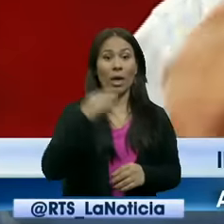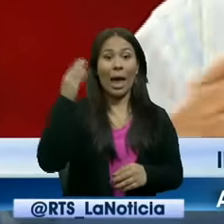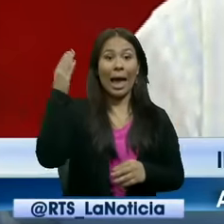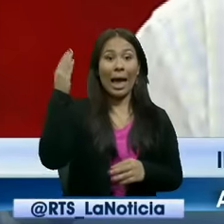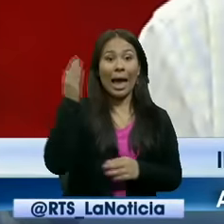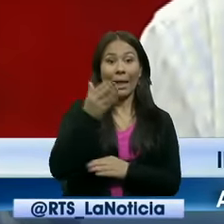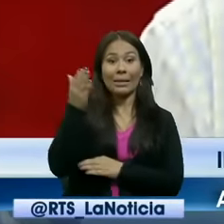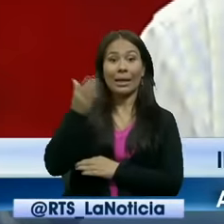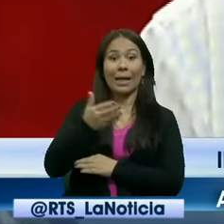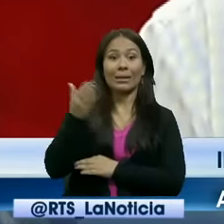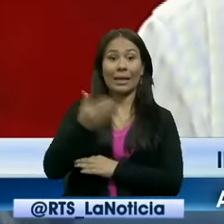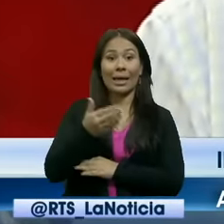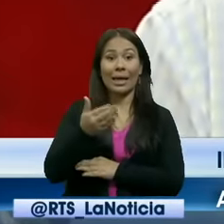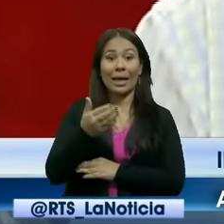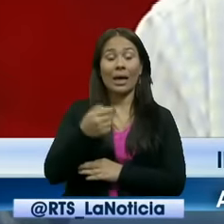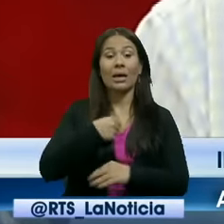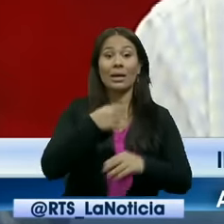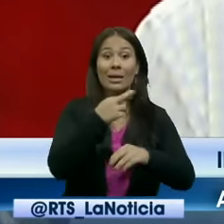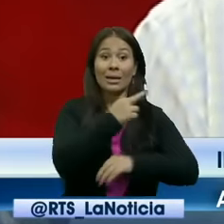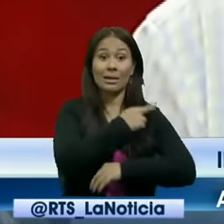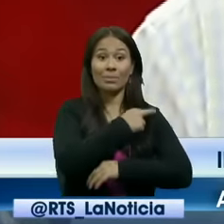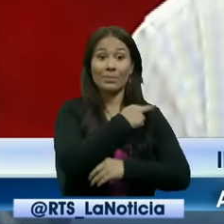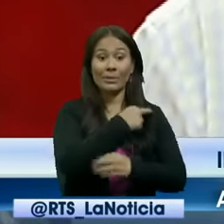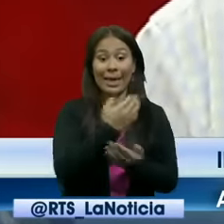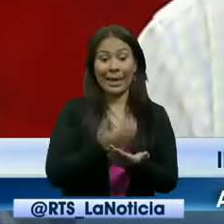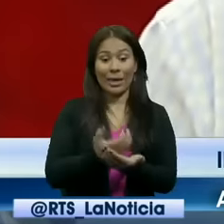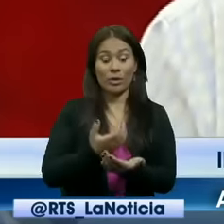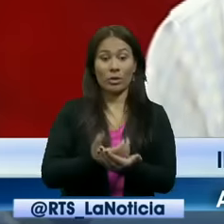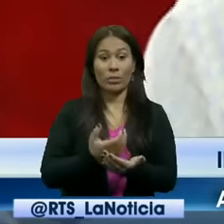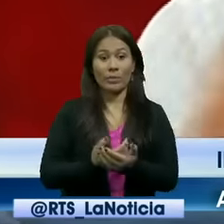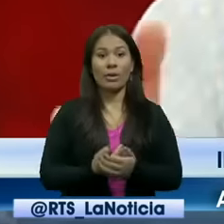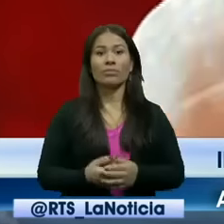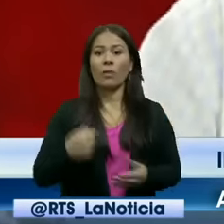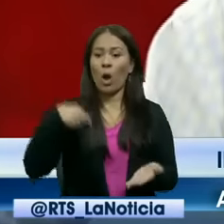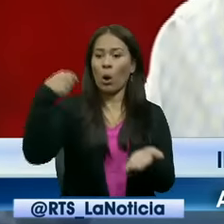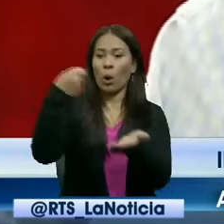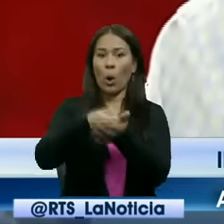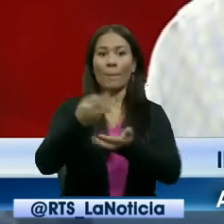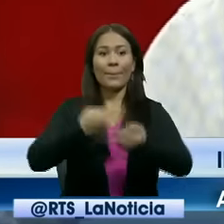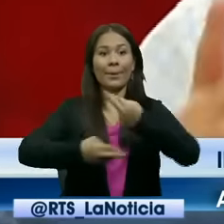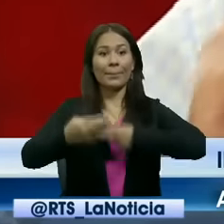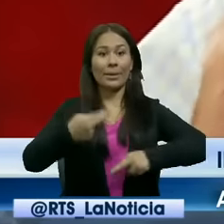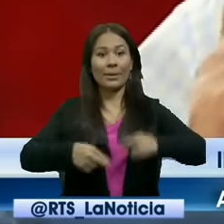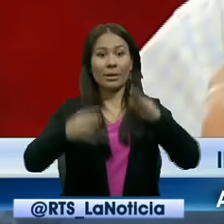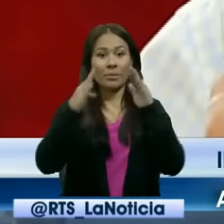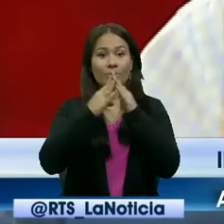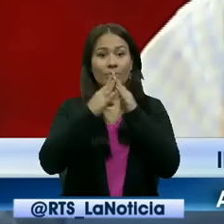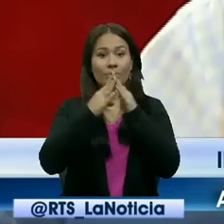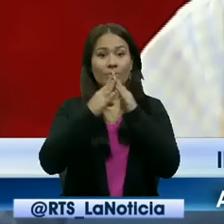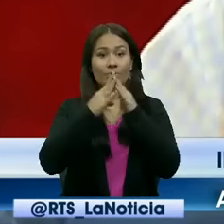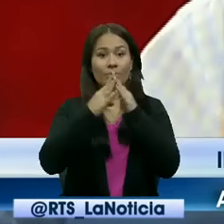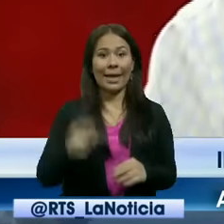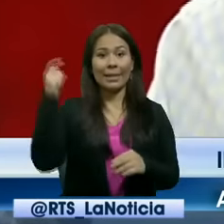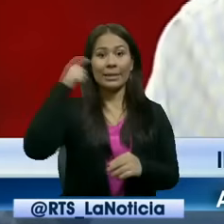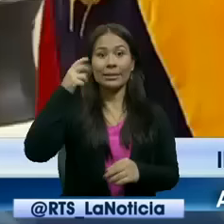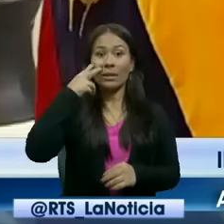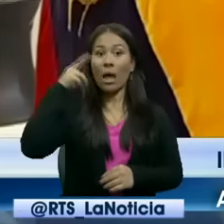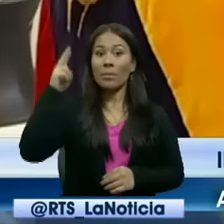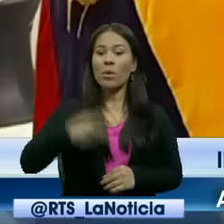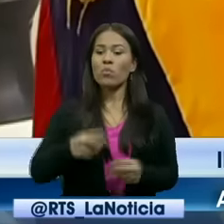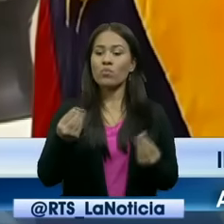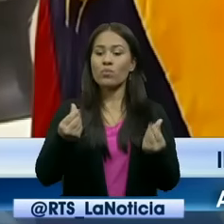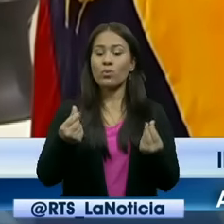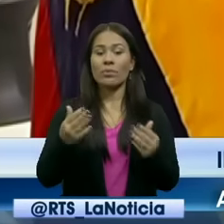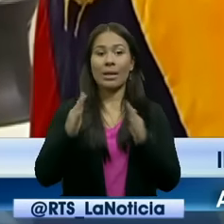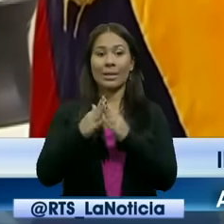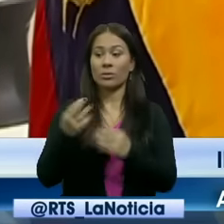parte económica de que se haga una compraventa, un crédito hipotecario sin avalúos reales y actualizados. Tenemos que